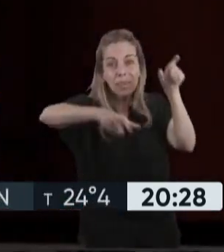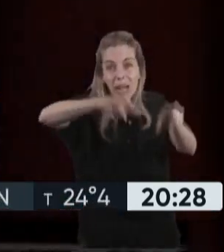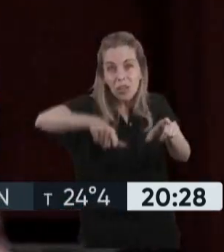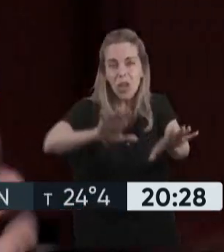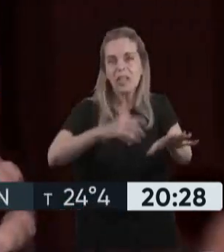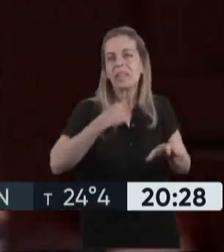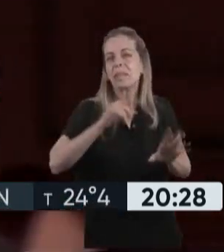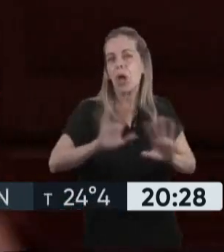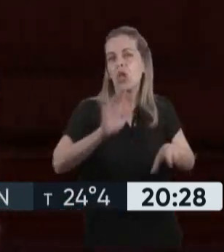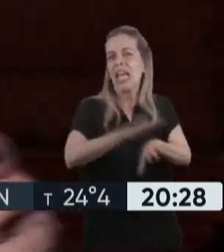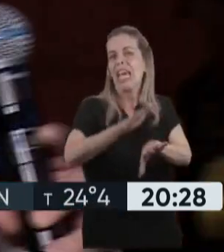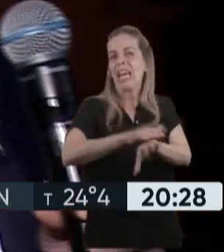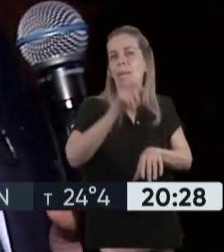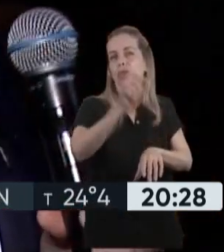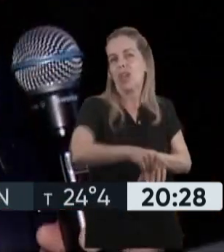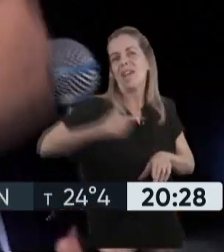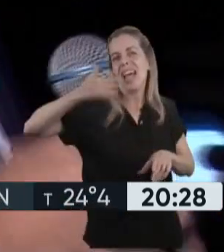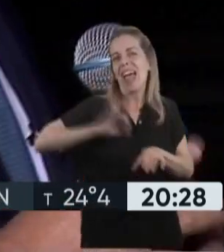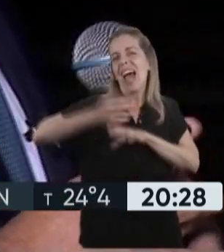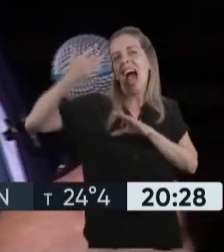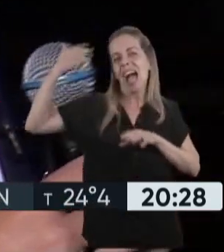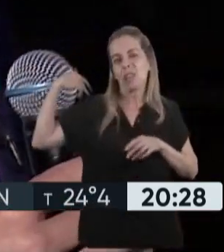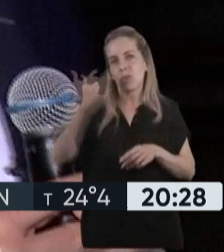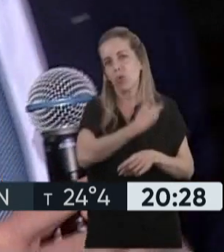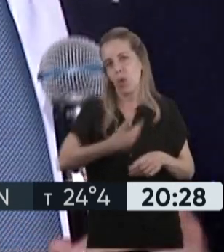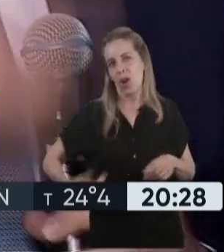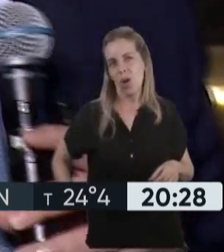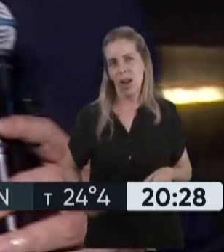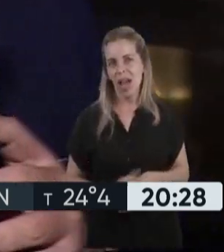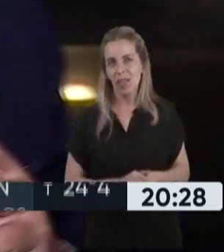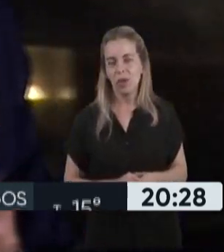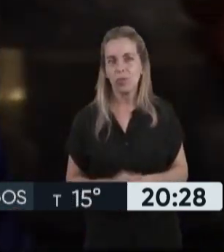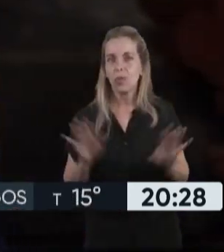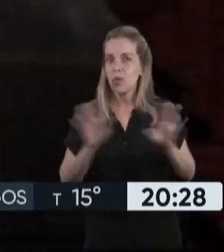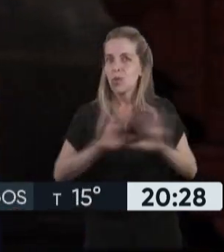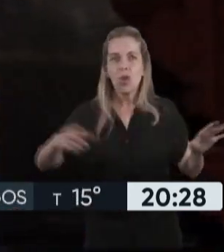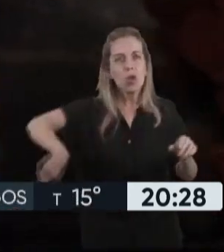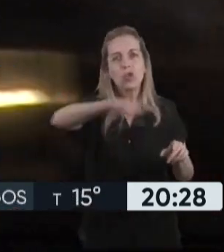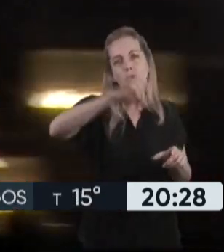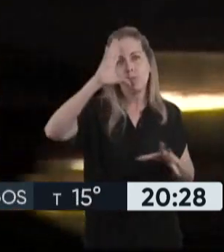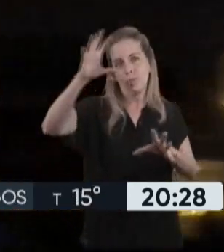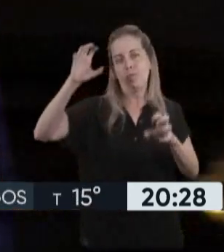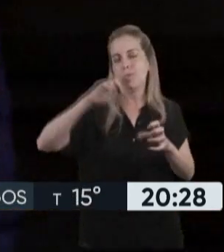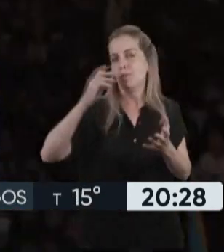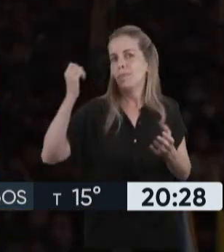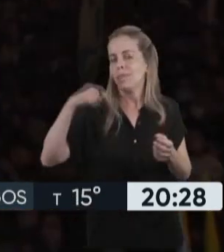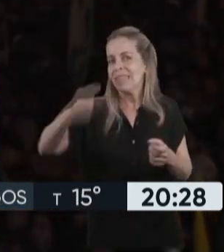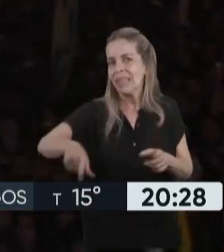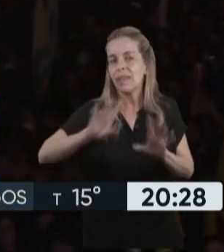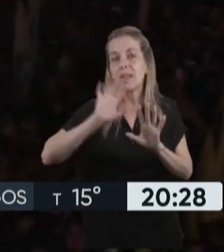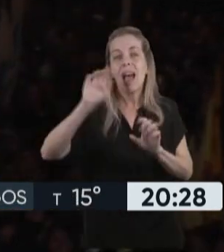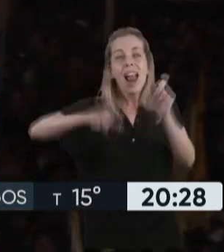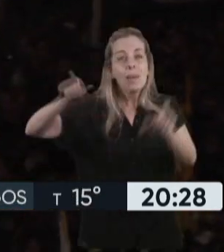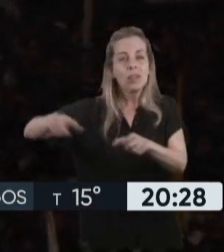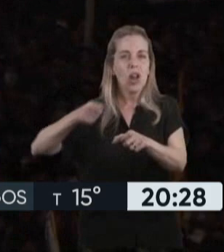la responsabilidad que han tenido en el tiempo que gobernaron. No olvidemos nada, no olvidemos a los